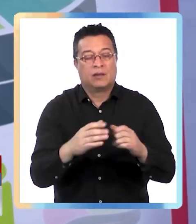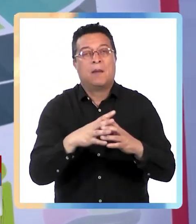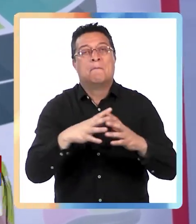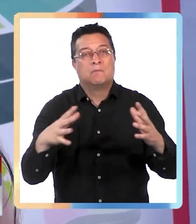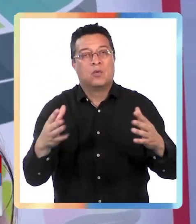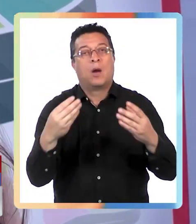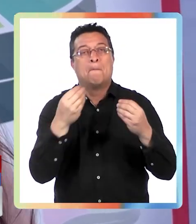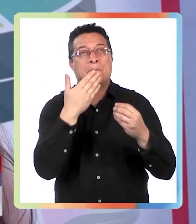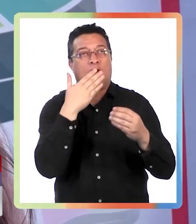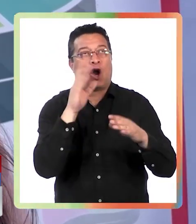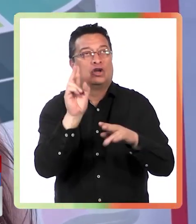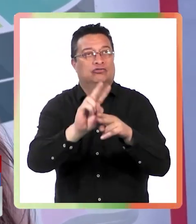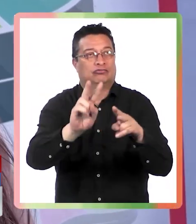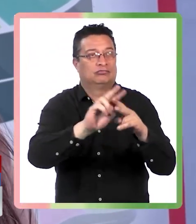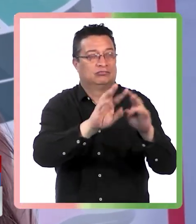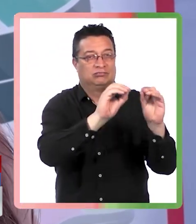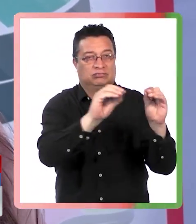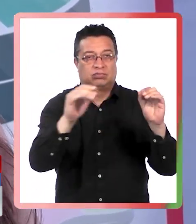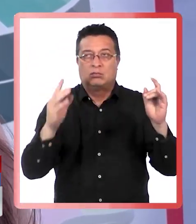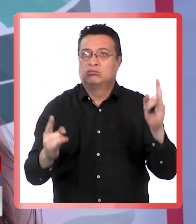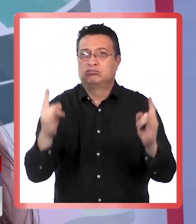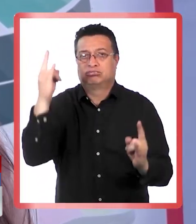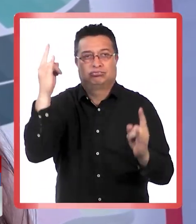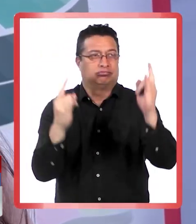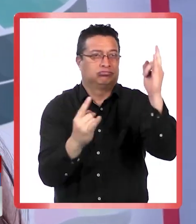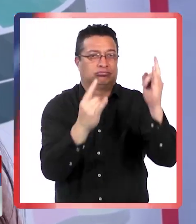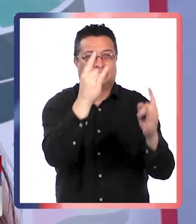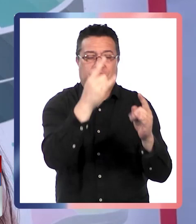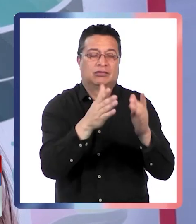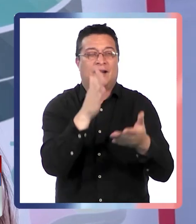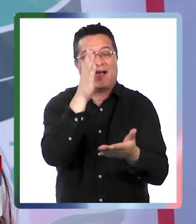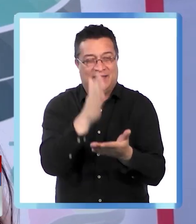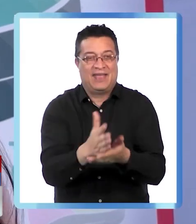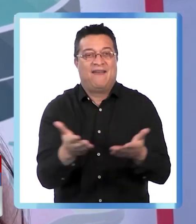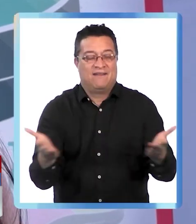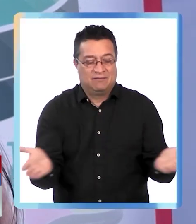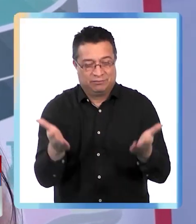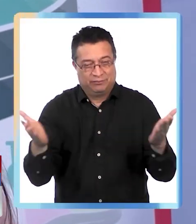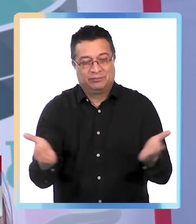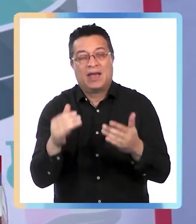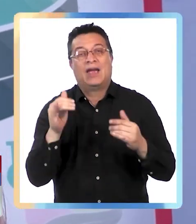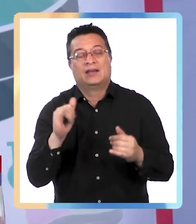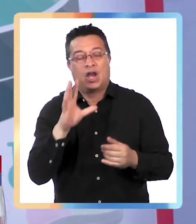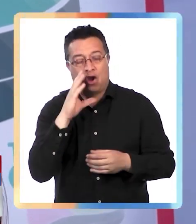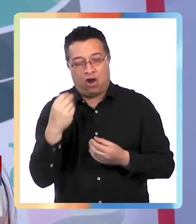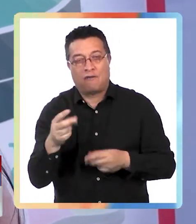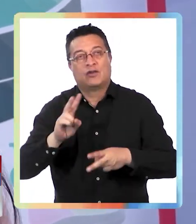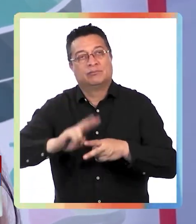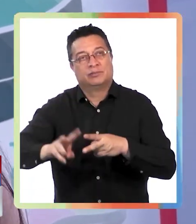estar de mucho mejor manera, puedan seguir creciendo de la forma en la que debieran hacerlo y evidentemente